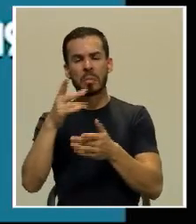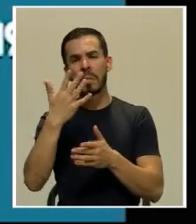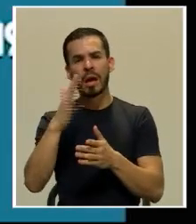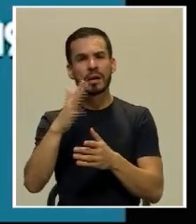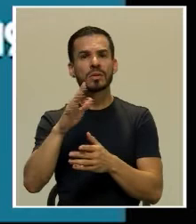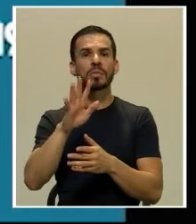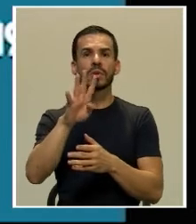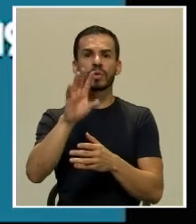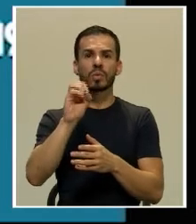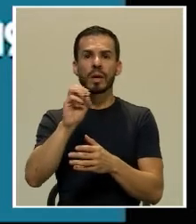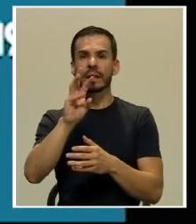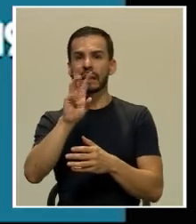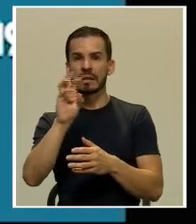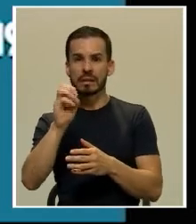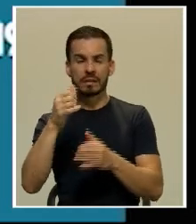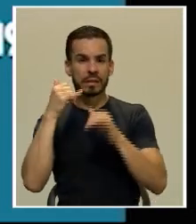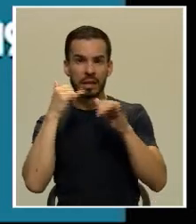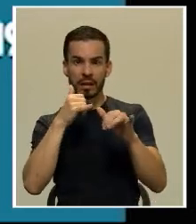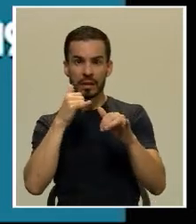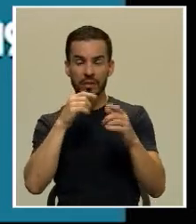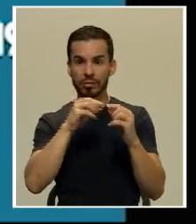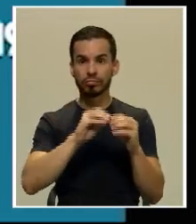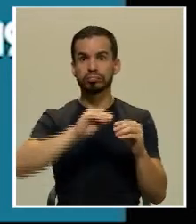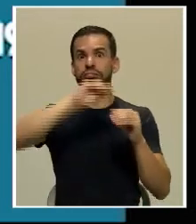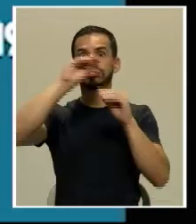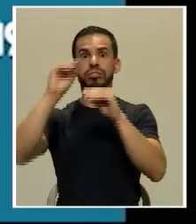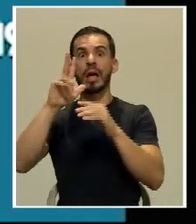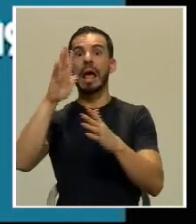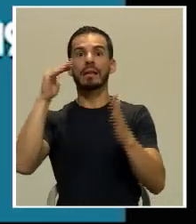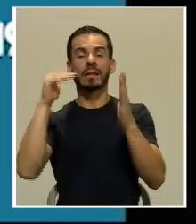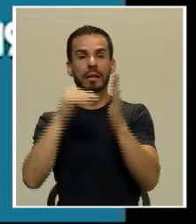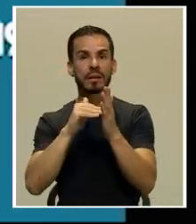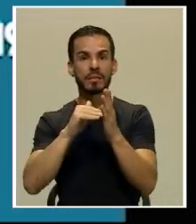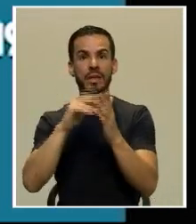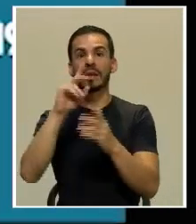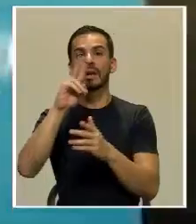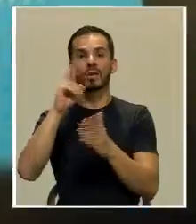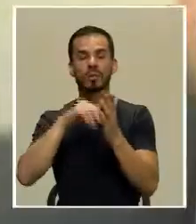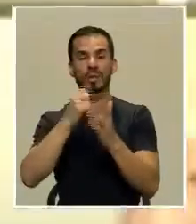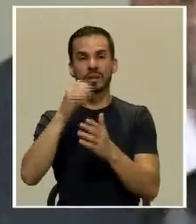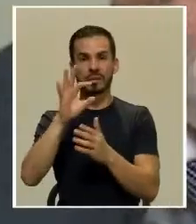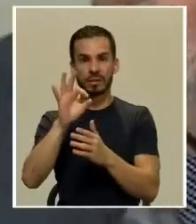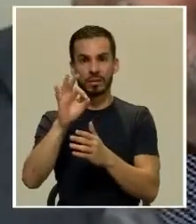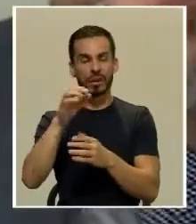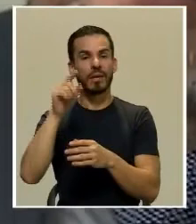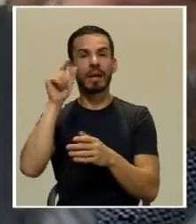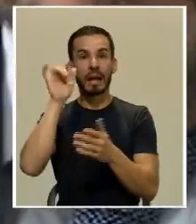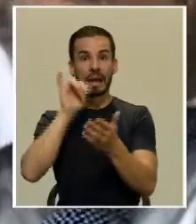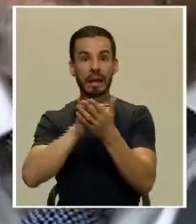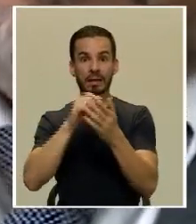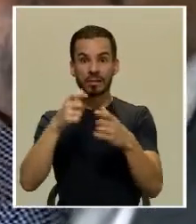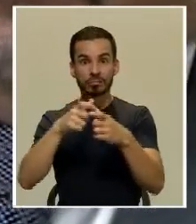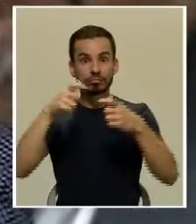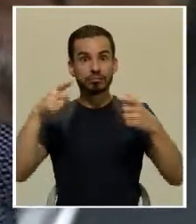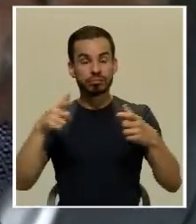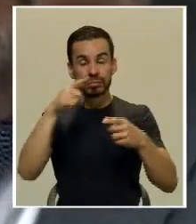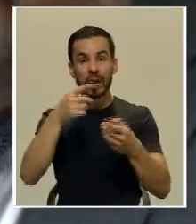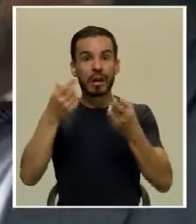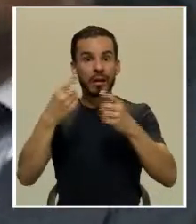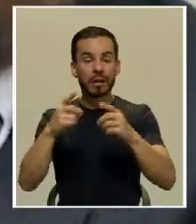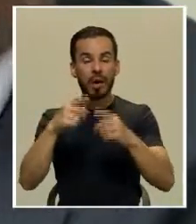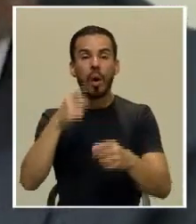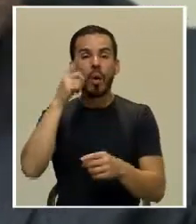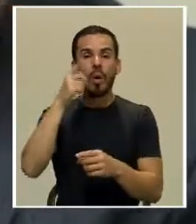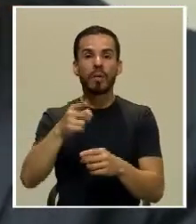un promedio de 40 y 60 denuncias, saltó a 3.000 denuncias solo en el 2019. Justamente ese incremento en la cantidad de